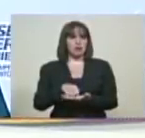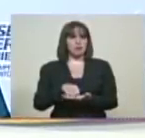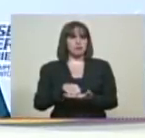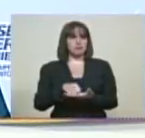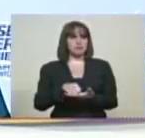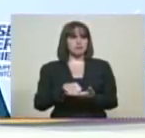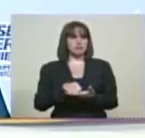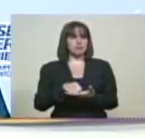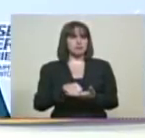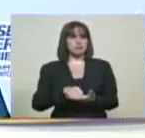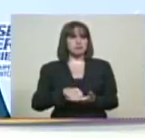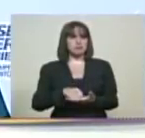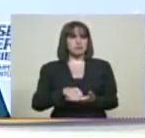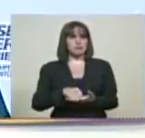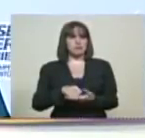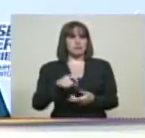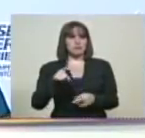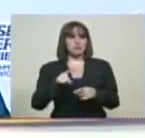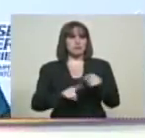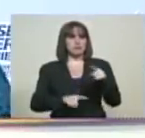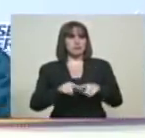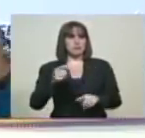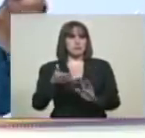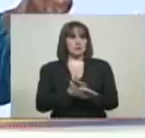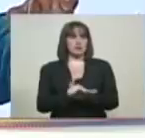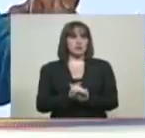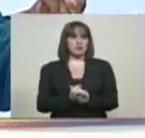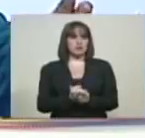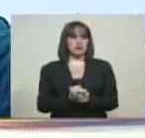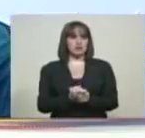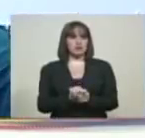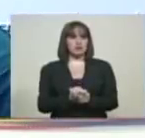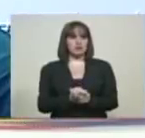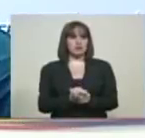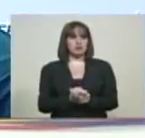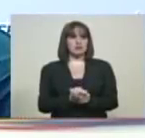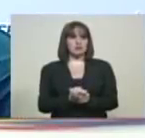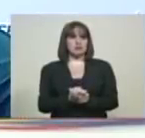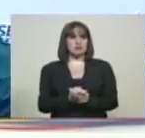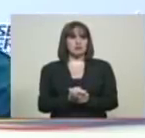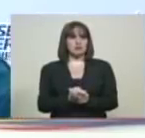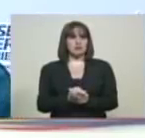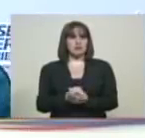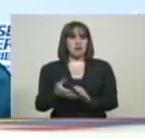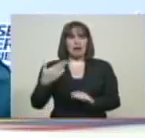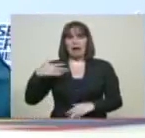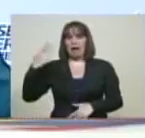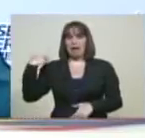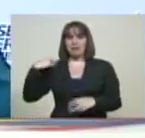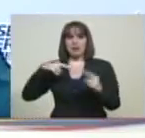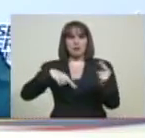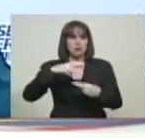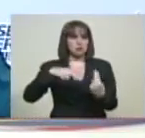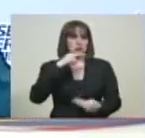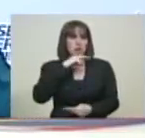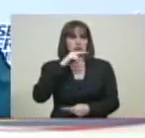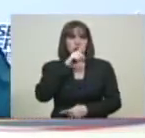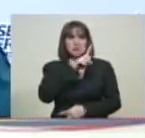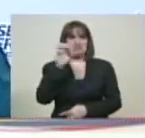imperio zarista que los haré y también fue el epicentro de la revolución de octubre hace 100 años